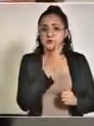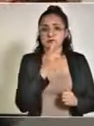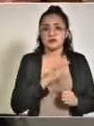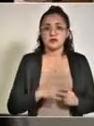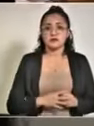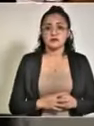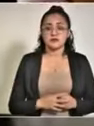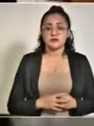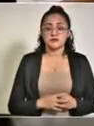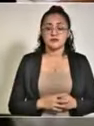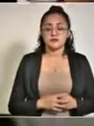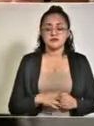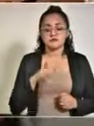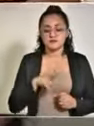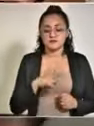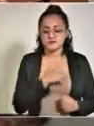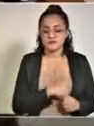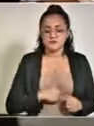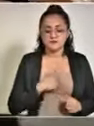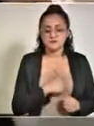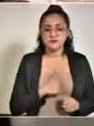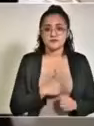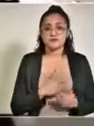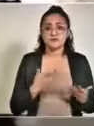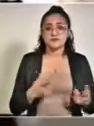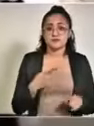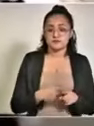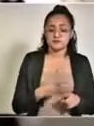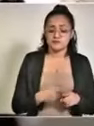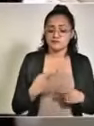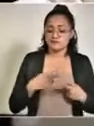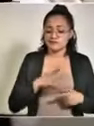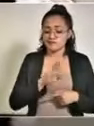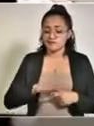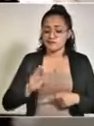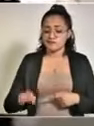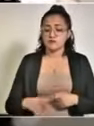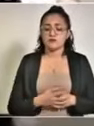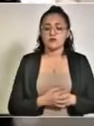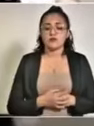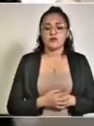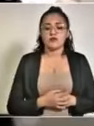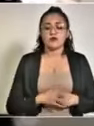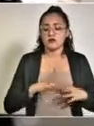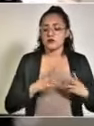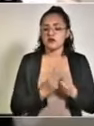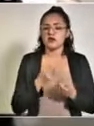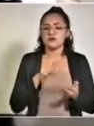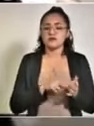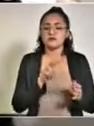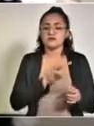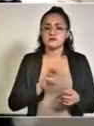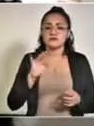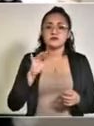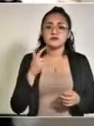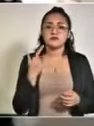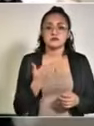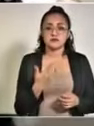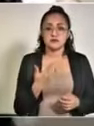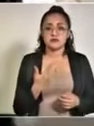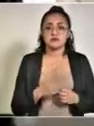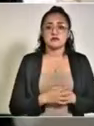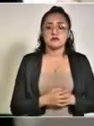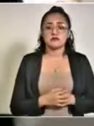asistida. Lamentablemente, en lo que respecta a las defunciones, tenemos un acumulado de